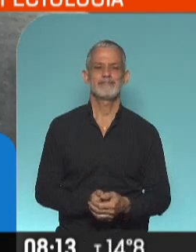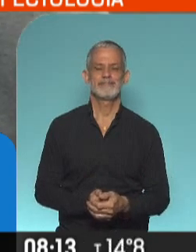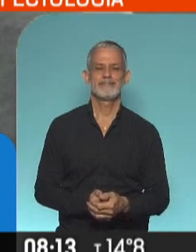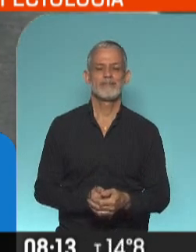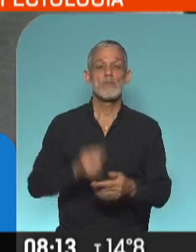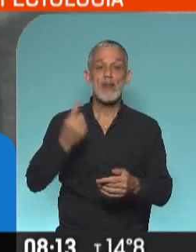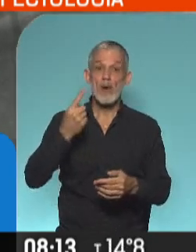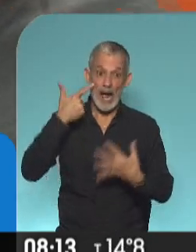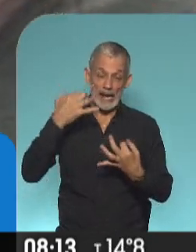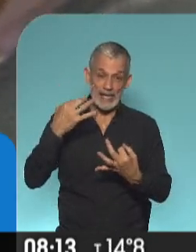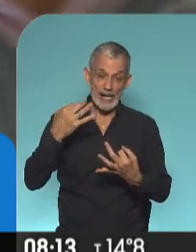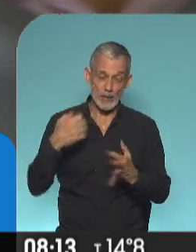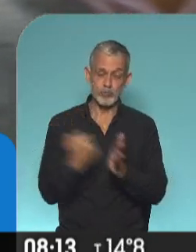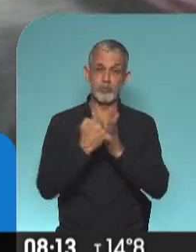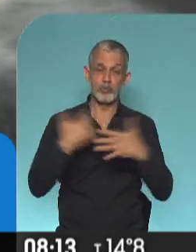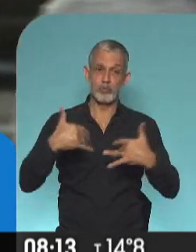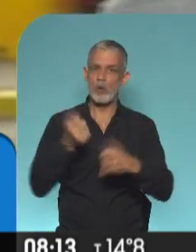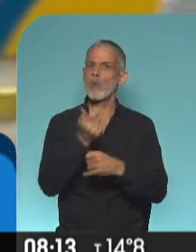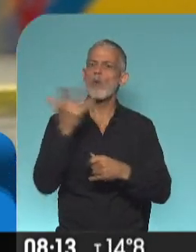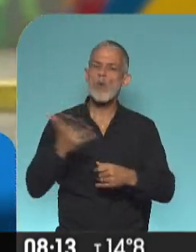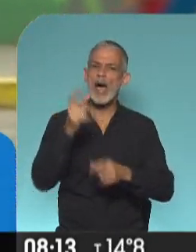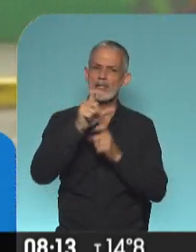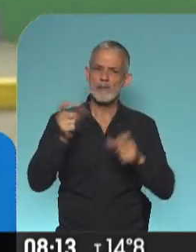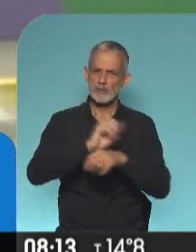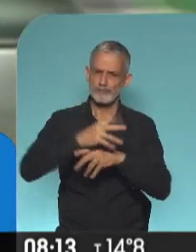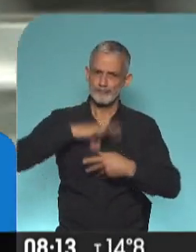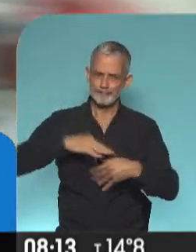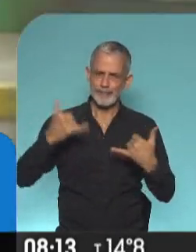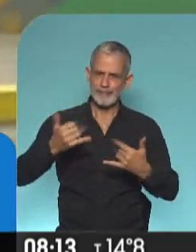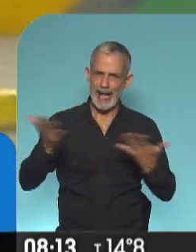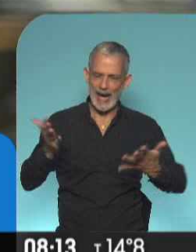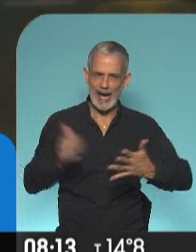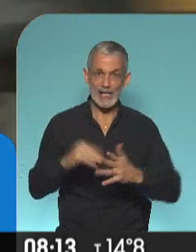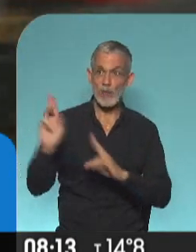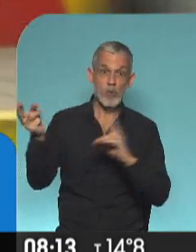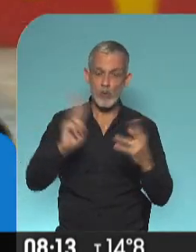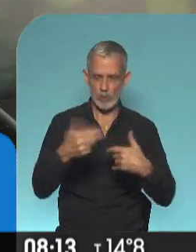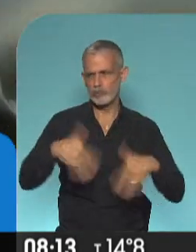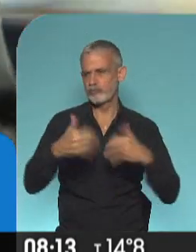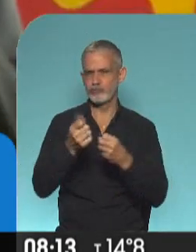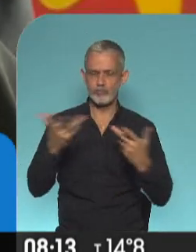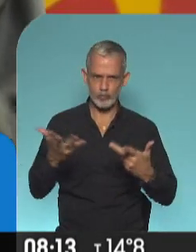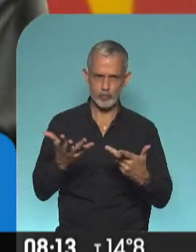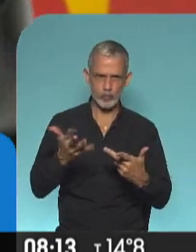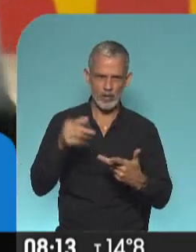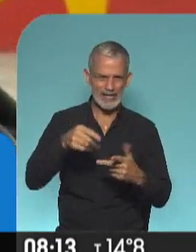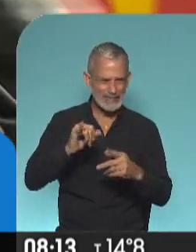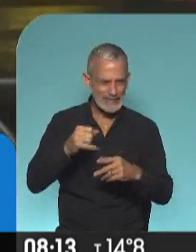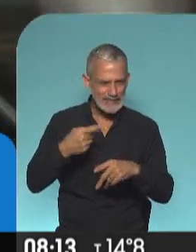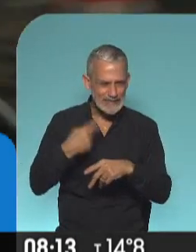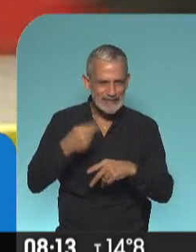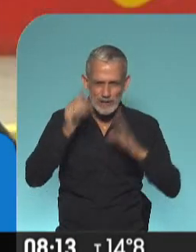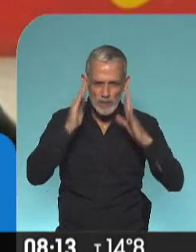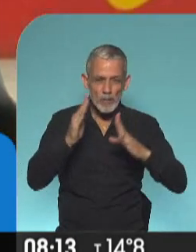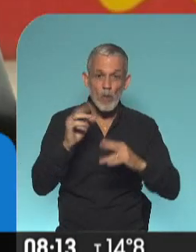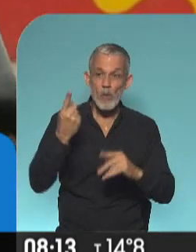Gracias a vos. Una realidad que nos golpea, la cantidad de infectados, la cantidad de fallecidos, y en esto siempre enfatizamos,